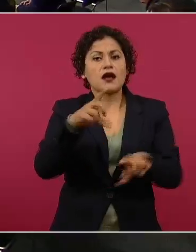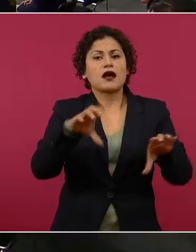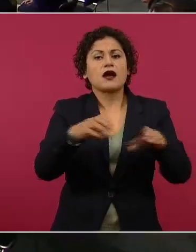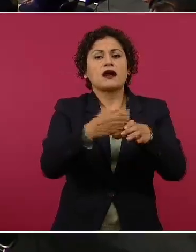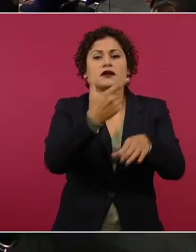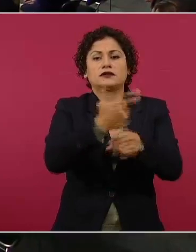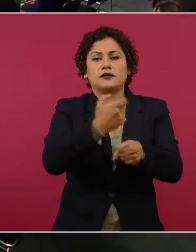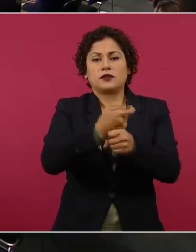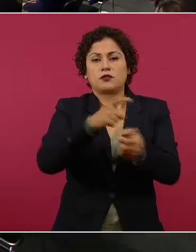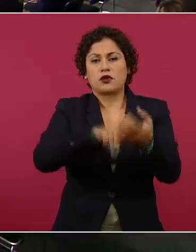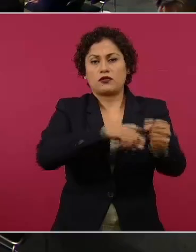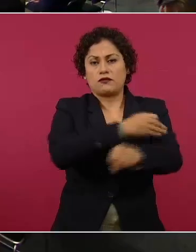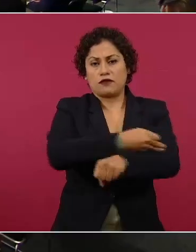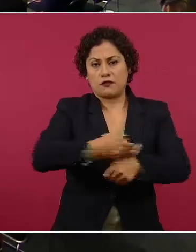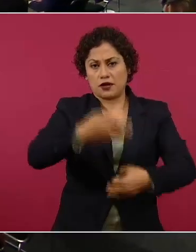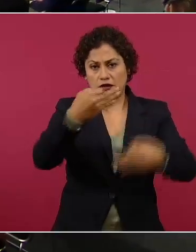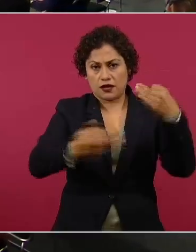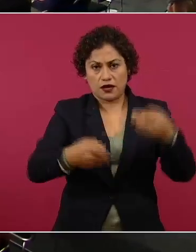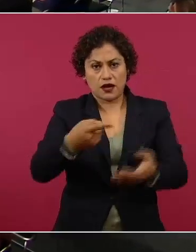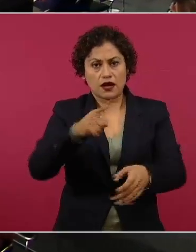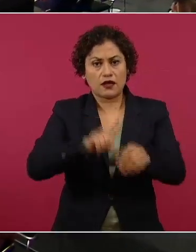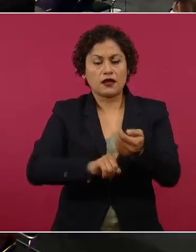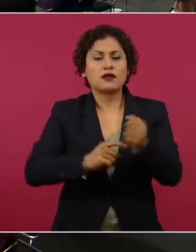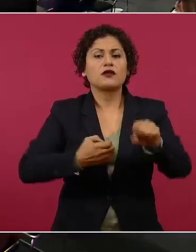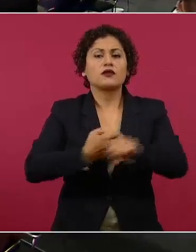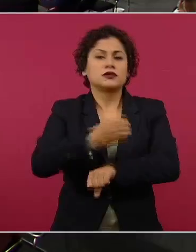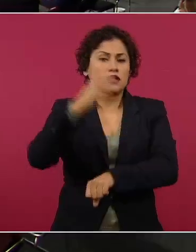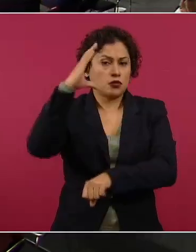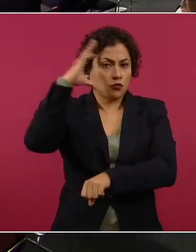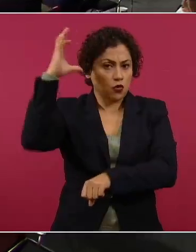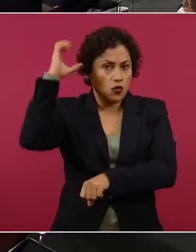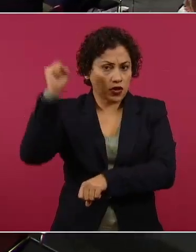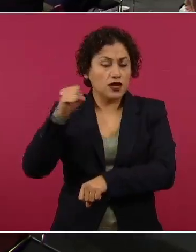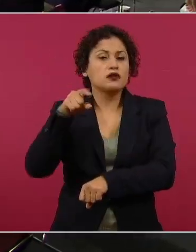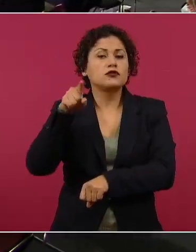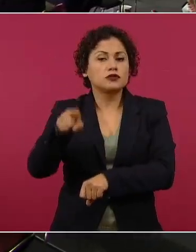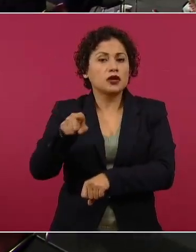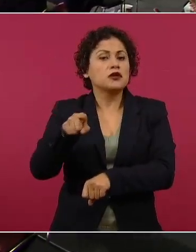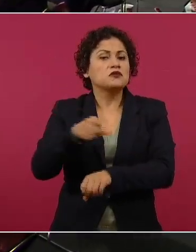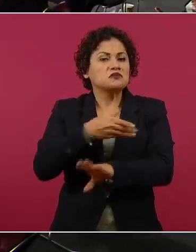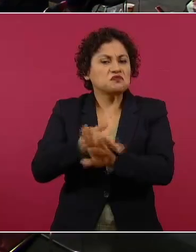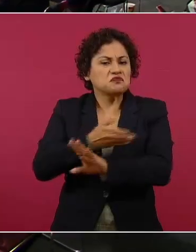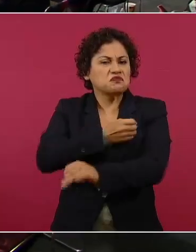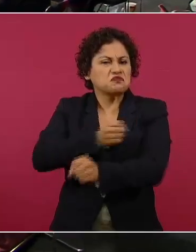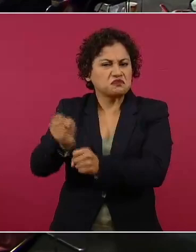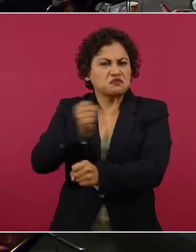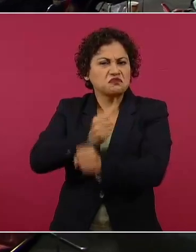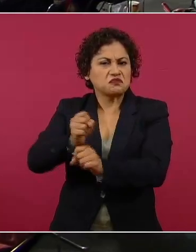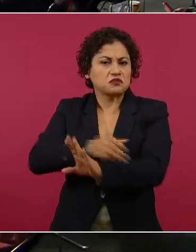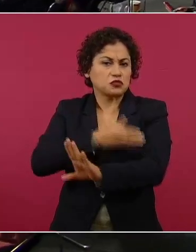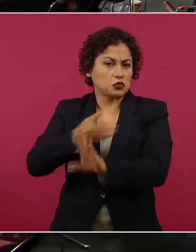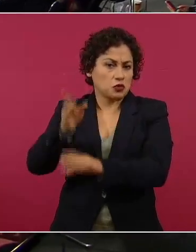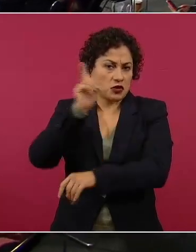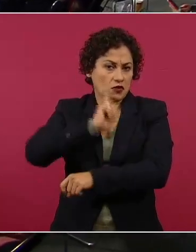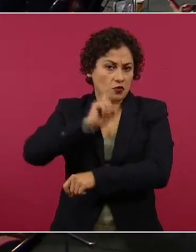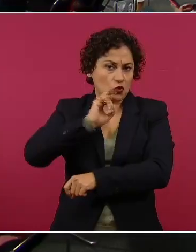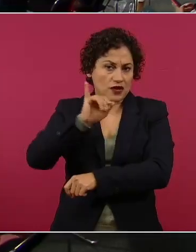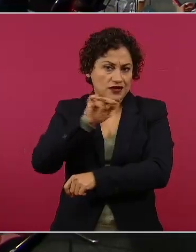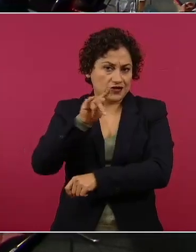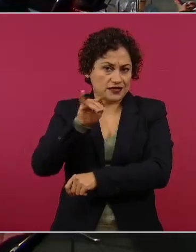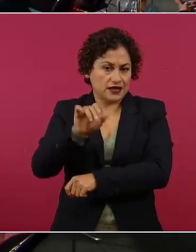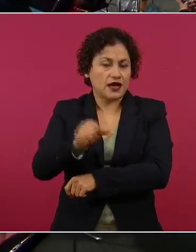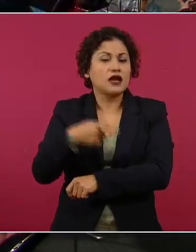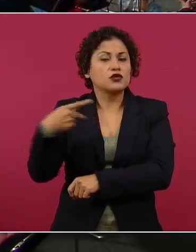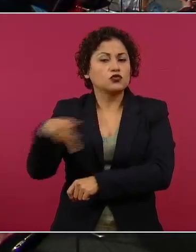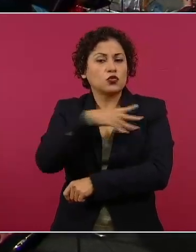de lo Familiar de Primera Instancia en Morelos, quien ha ejercido desde su cargo gran cantidad de agresiones contra Jessica y su pequeña hija Constanza y